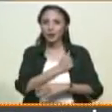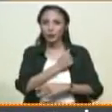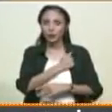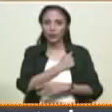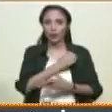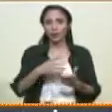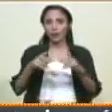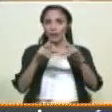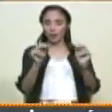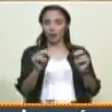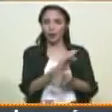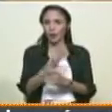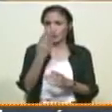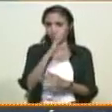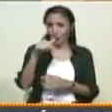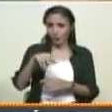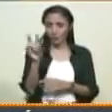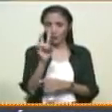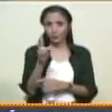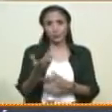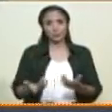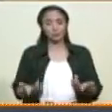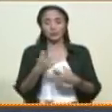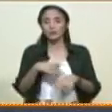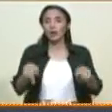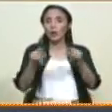Cualquier parecido con Venezuela no es coincidencia,